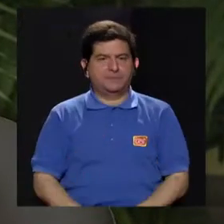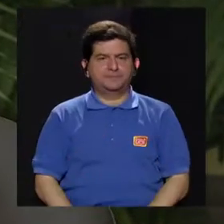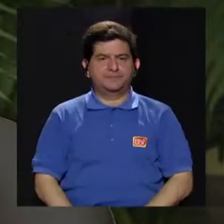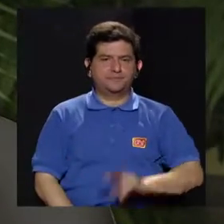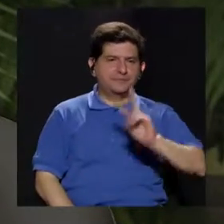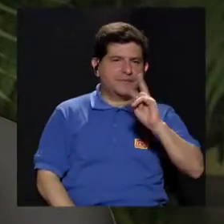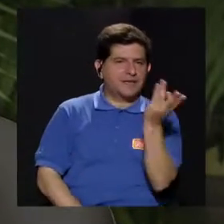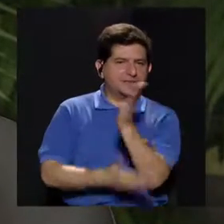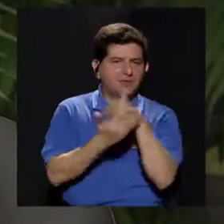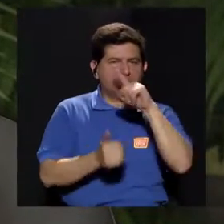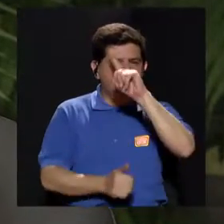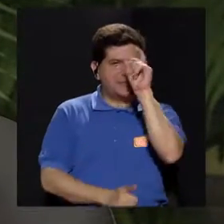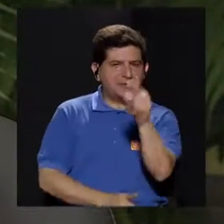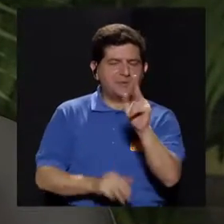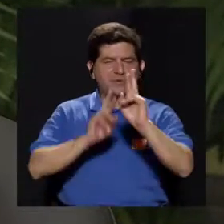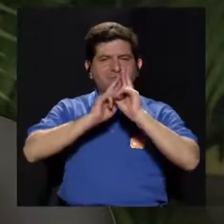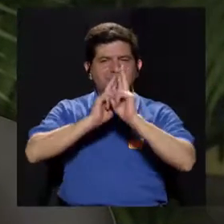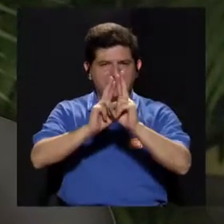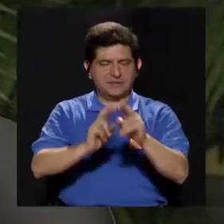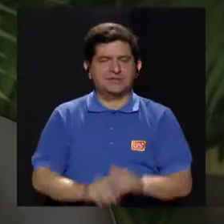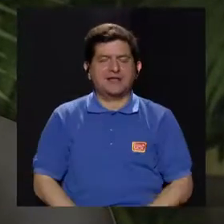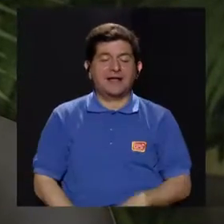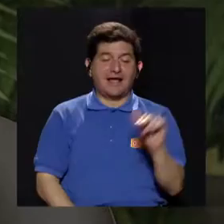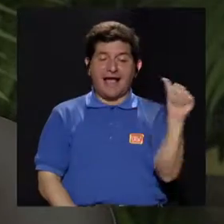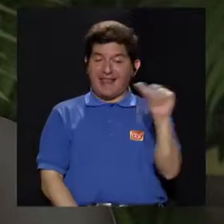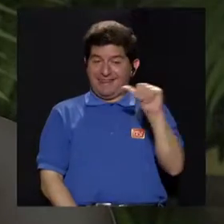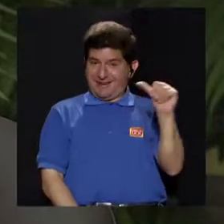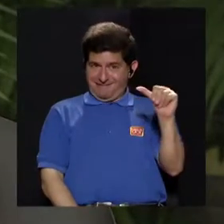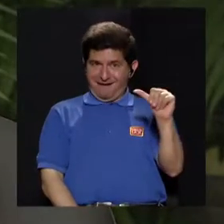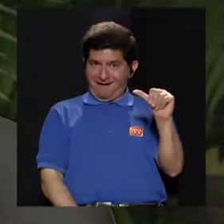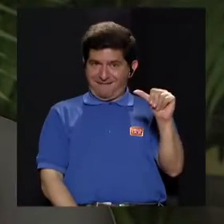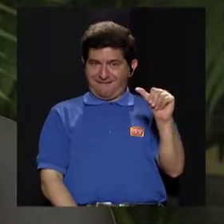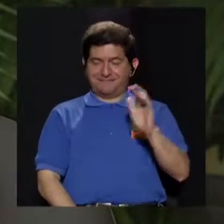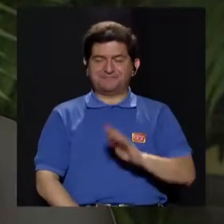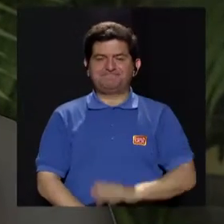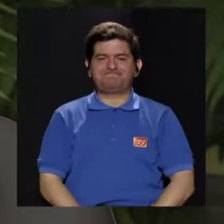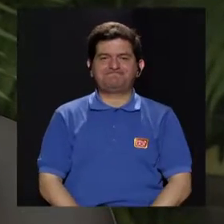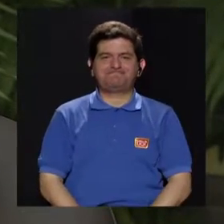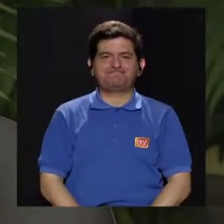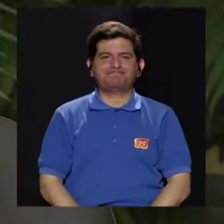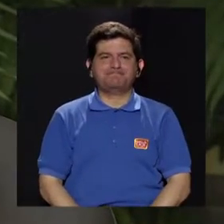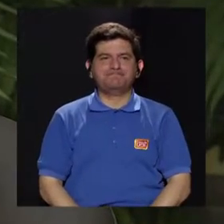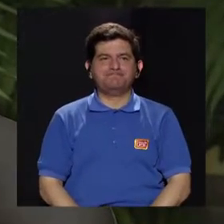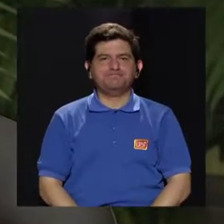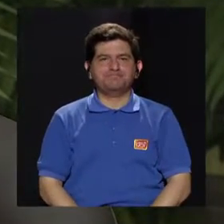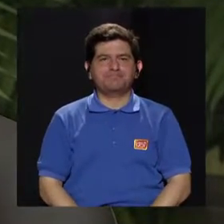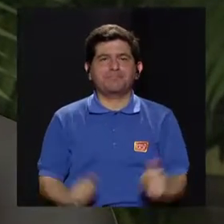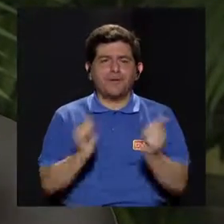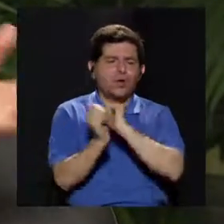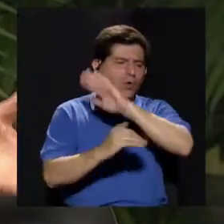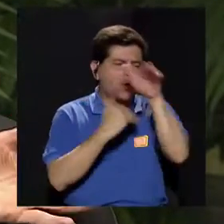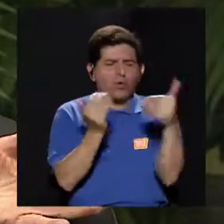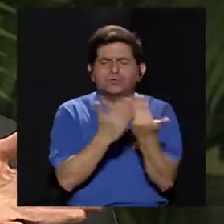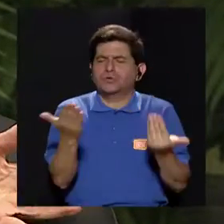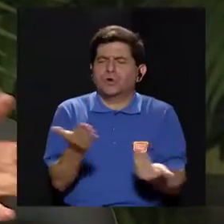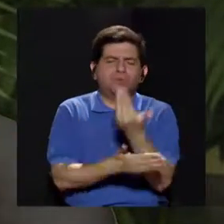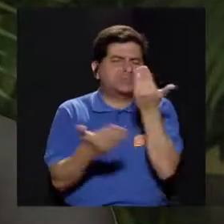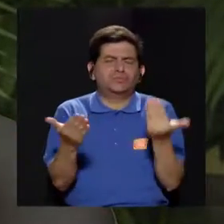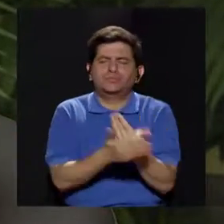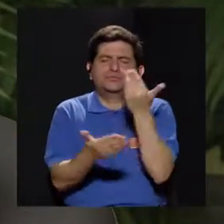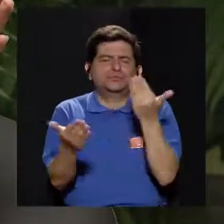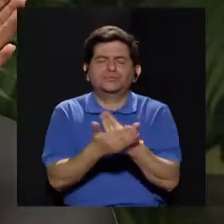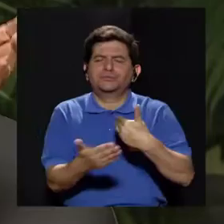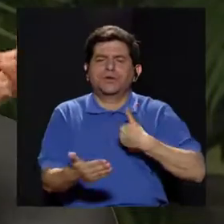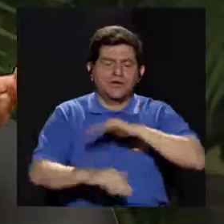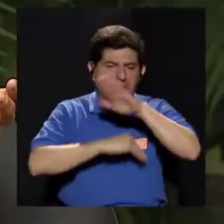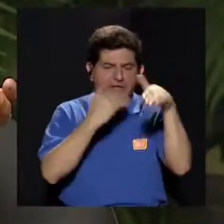Respondiendo la segunda parte de su pregunta referente a la alergia, bueno, con toda la modernización que llega